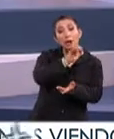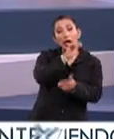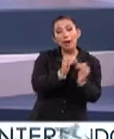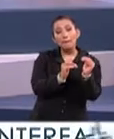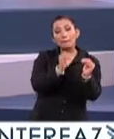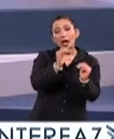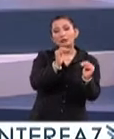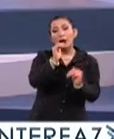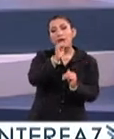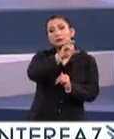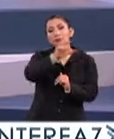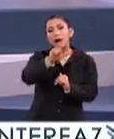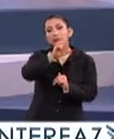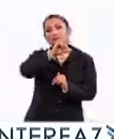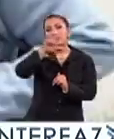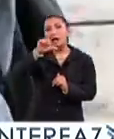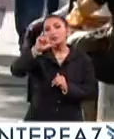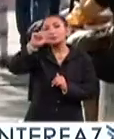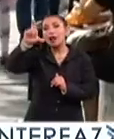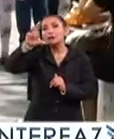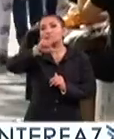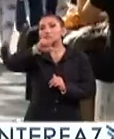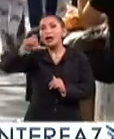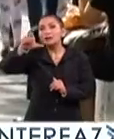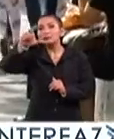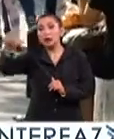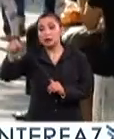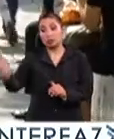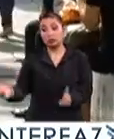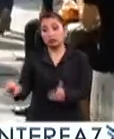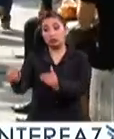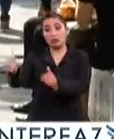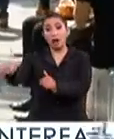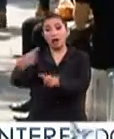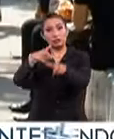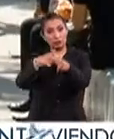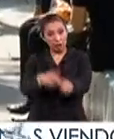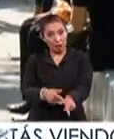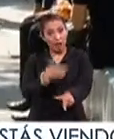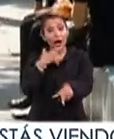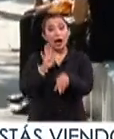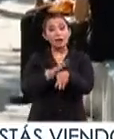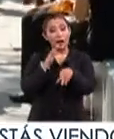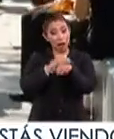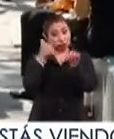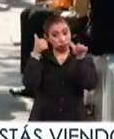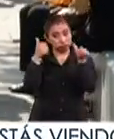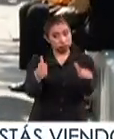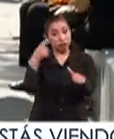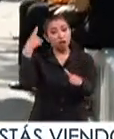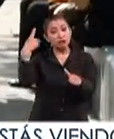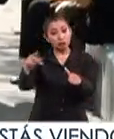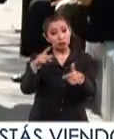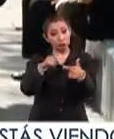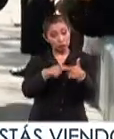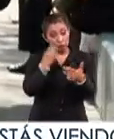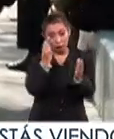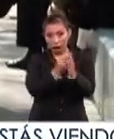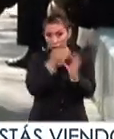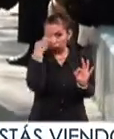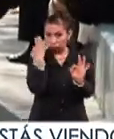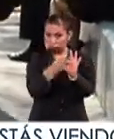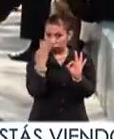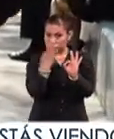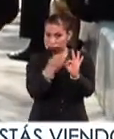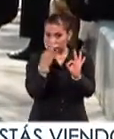va creciendo. Y esto, desde luego, es un estímulo para que mantengan un buen promedio, para que tengan sus clases de